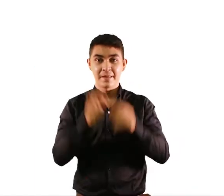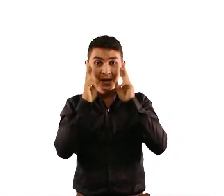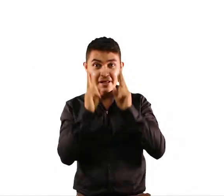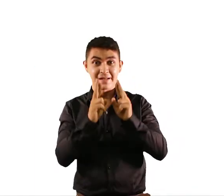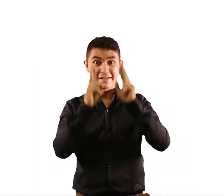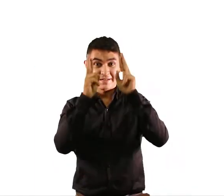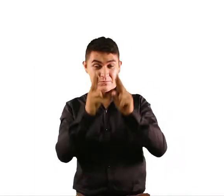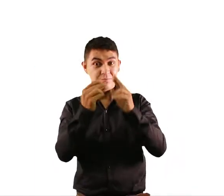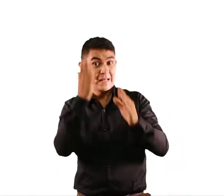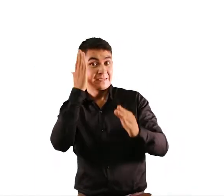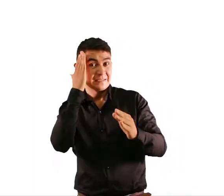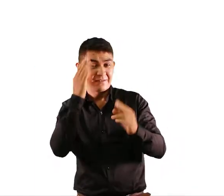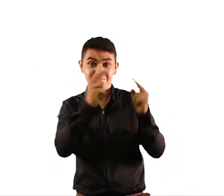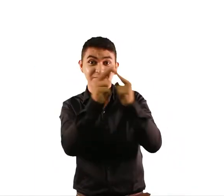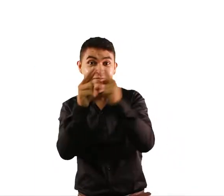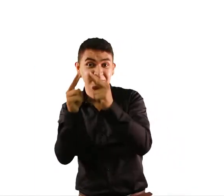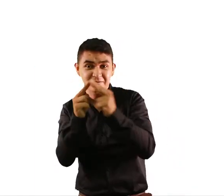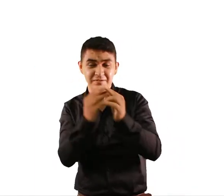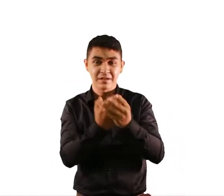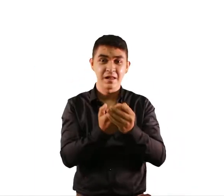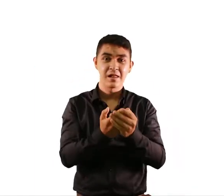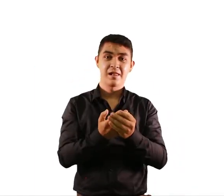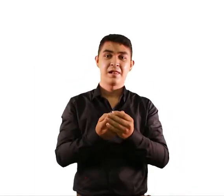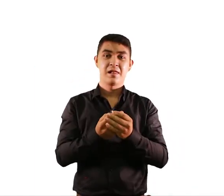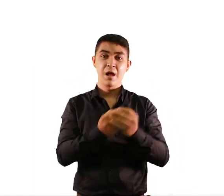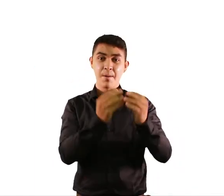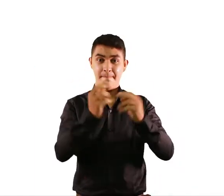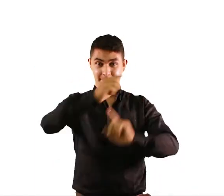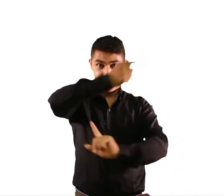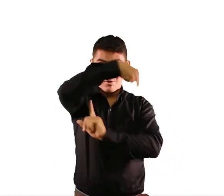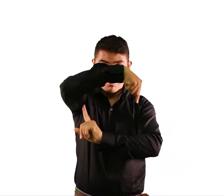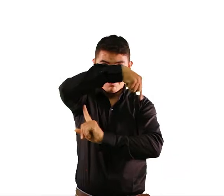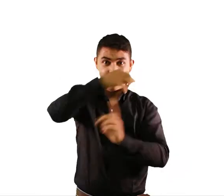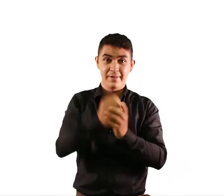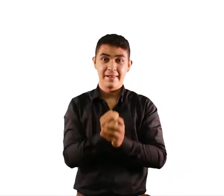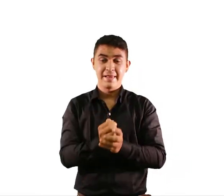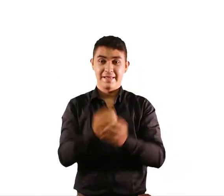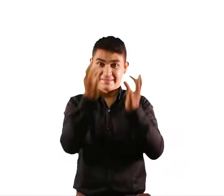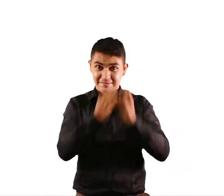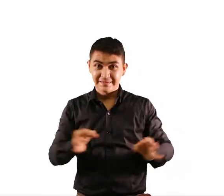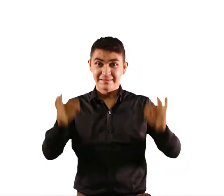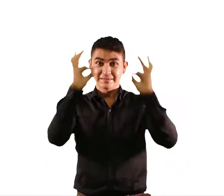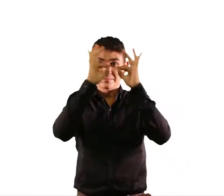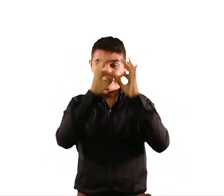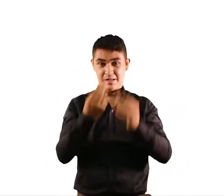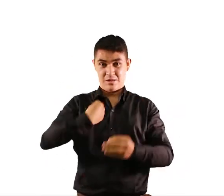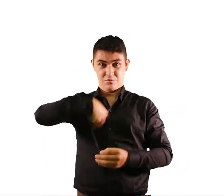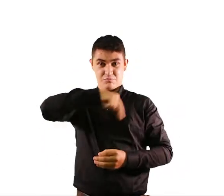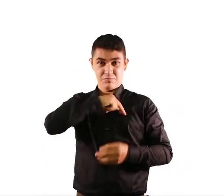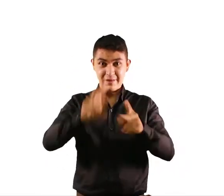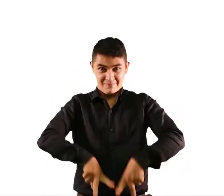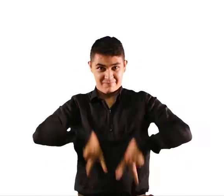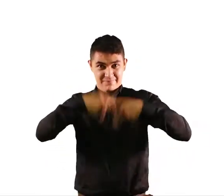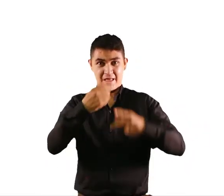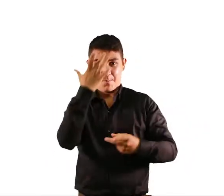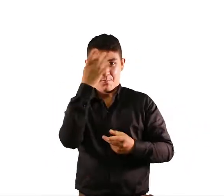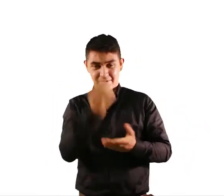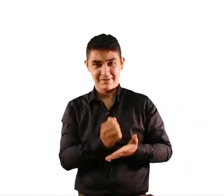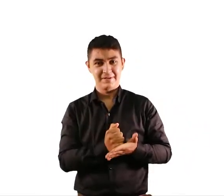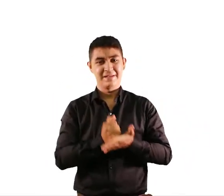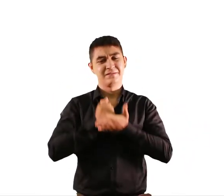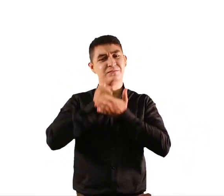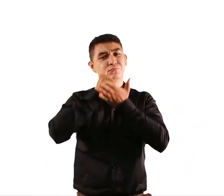Reconocer polígonos es importante en nuestra vida porque nos ayuda a